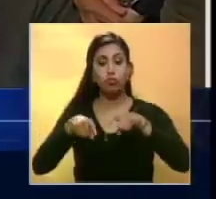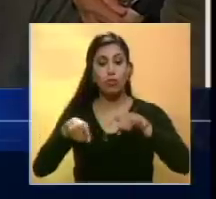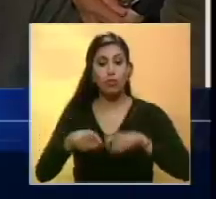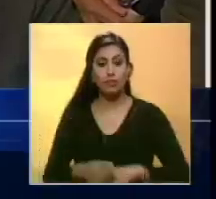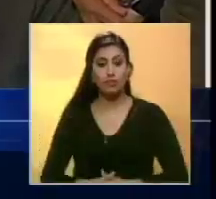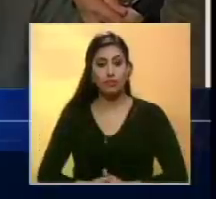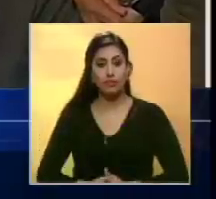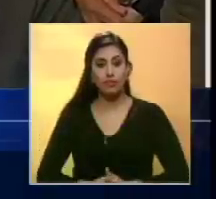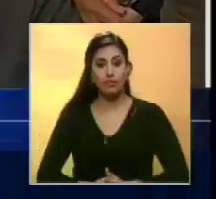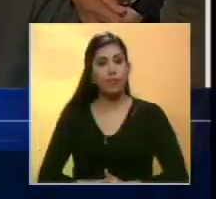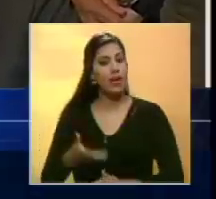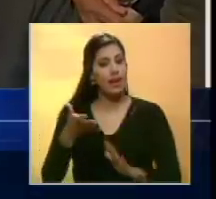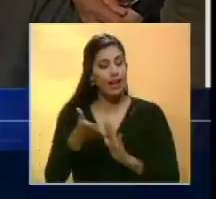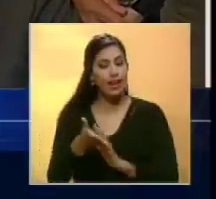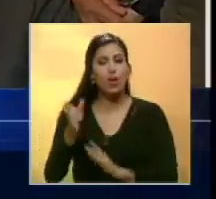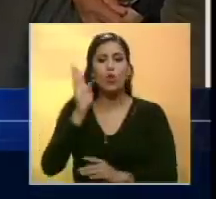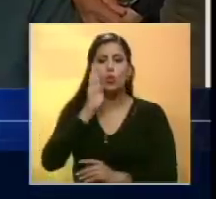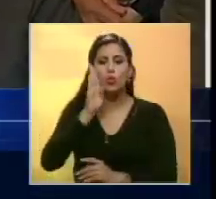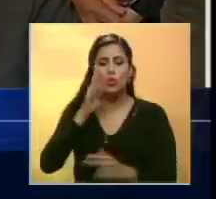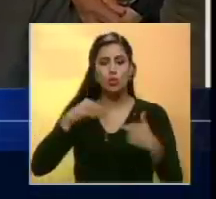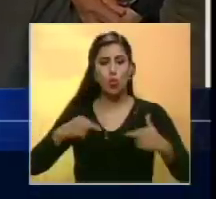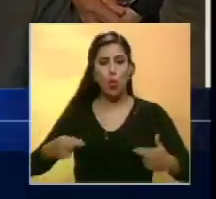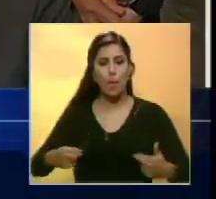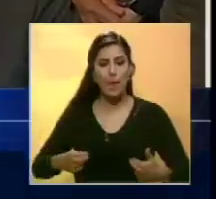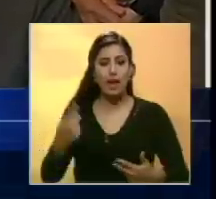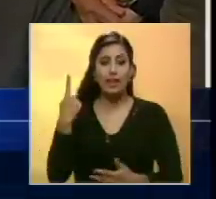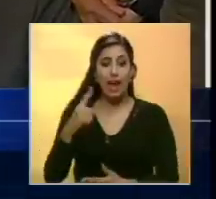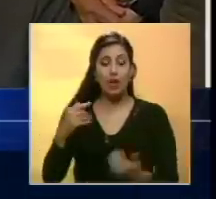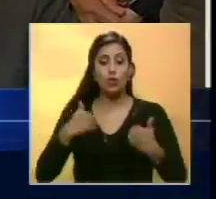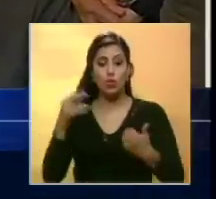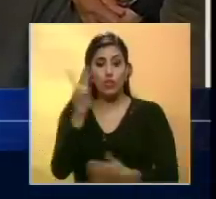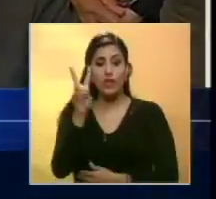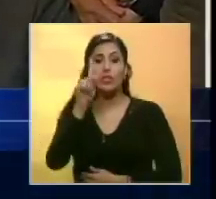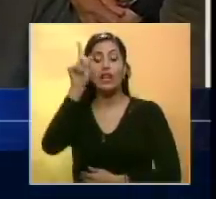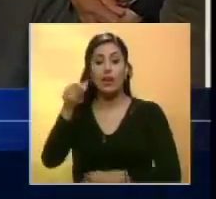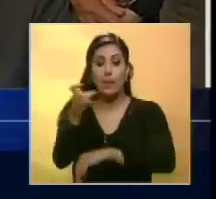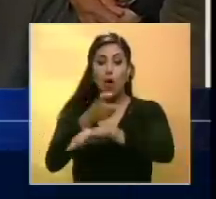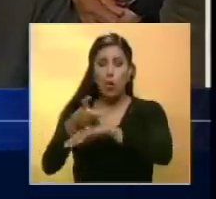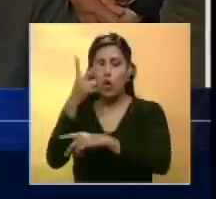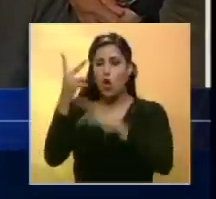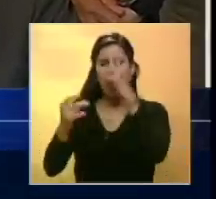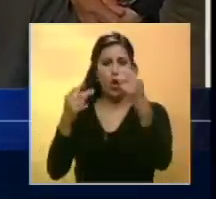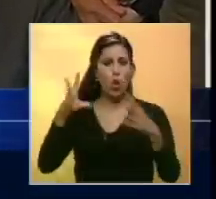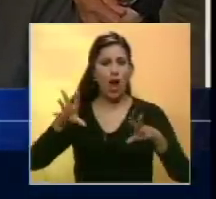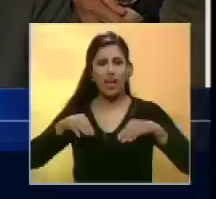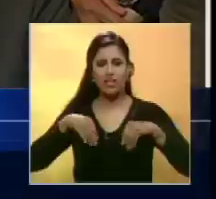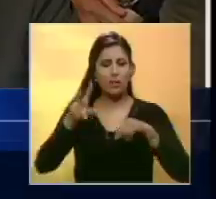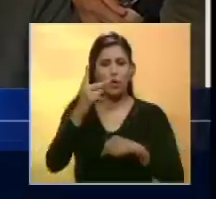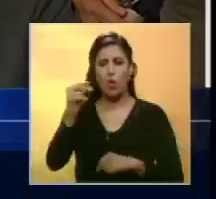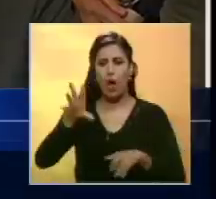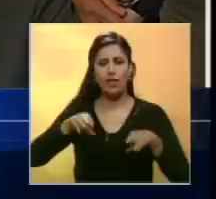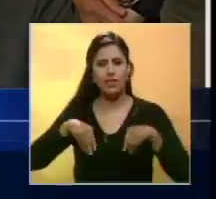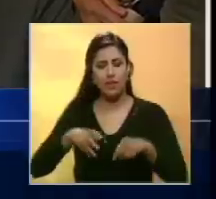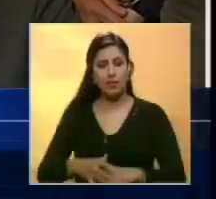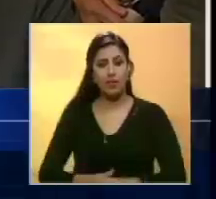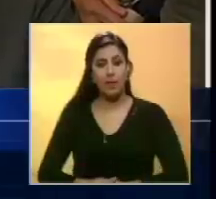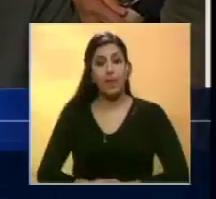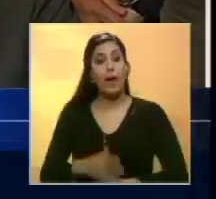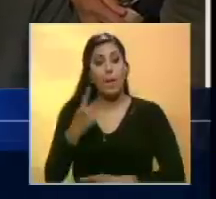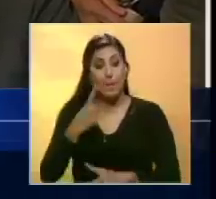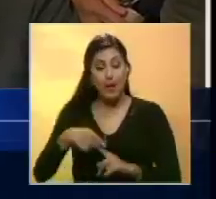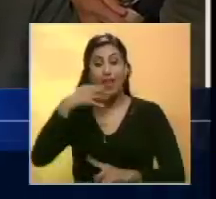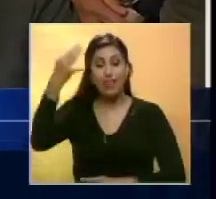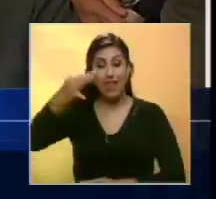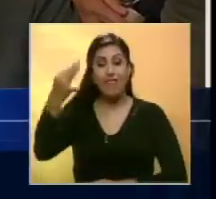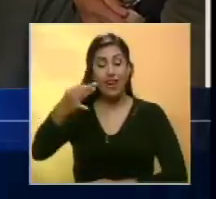ganadería, la crisis humanitaria por la que está atravesando Venezuela y que el gobierno se niega tercamente a admitir, aunque la